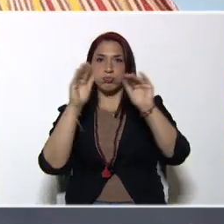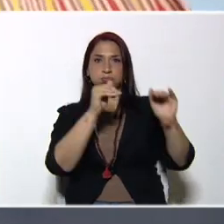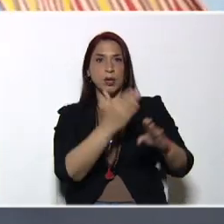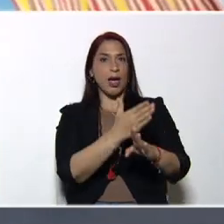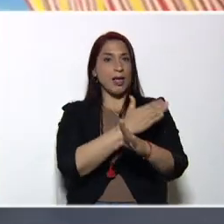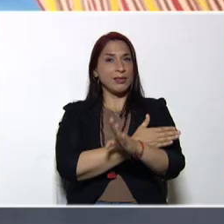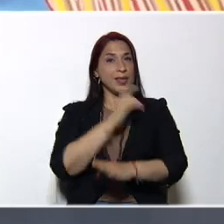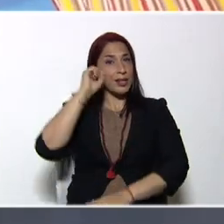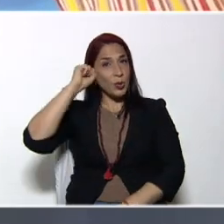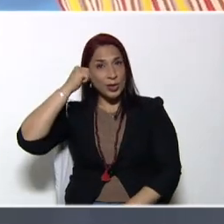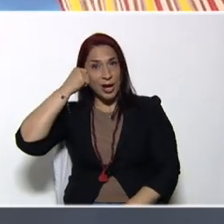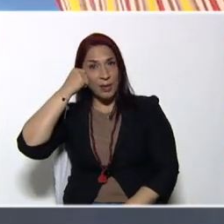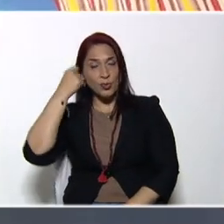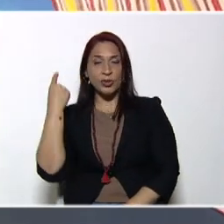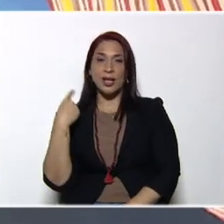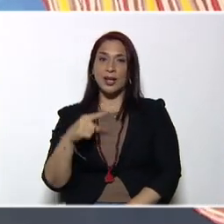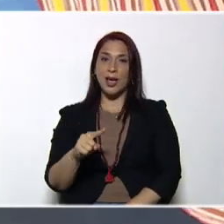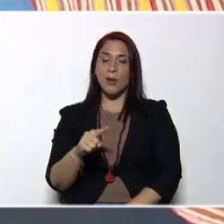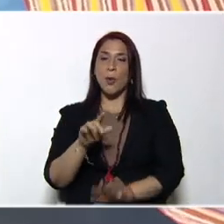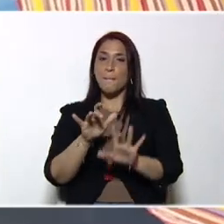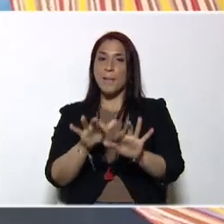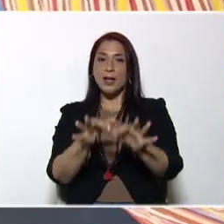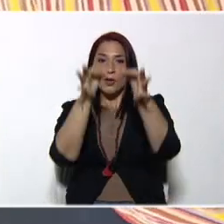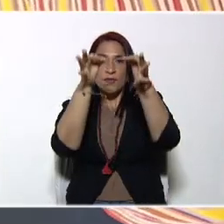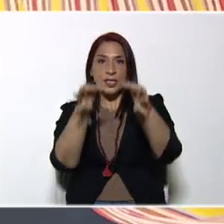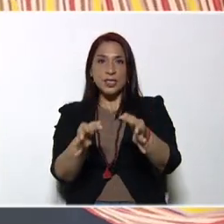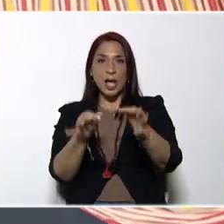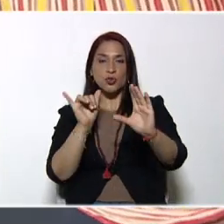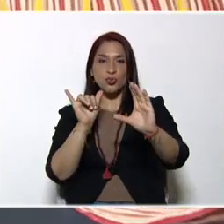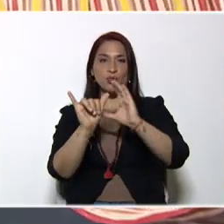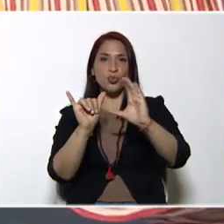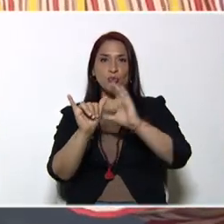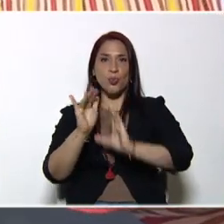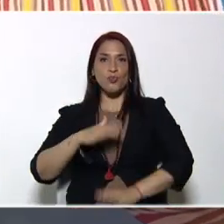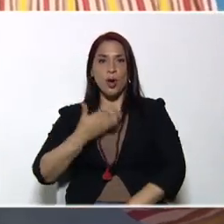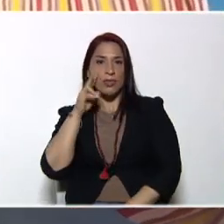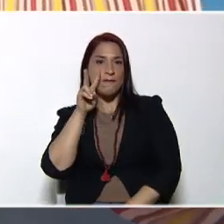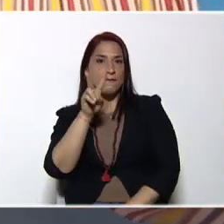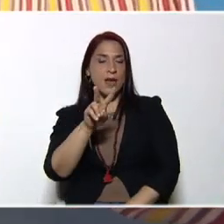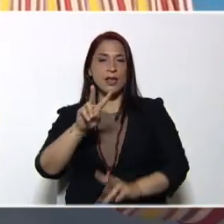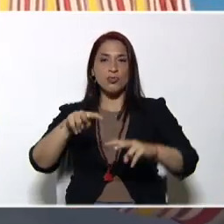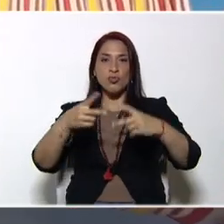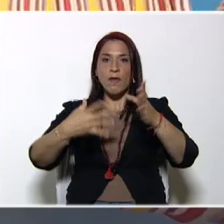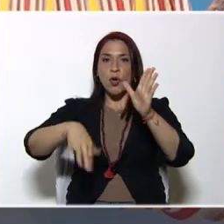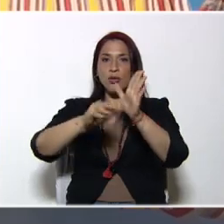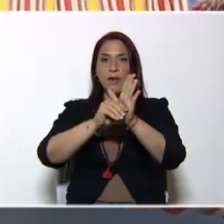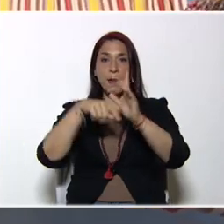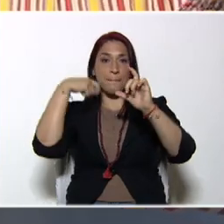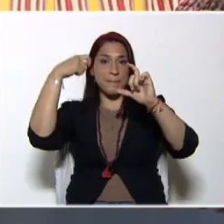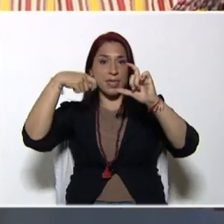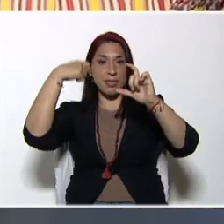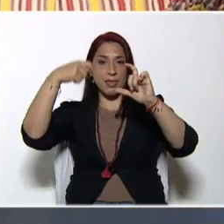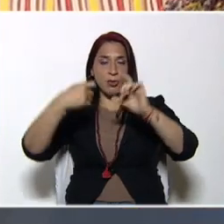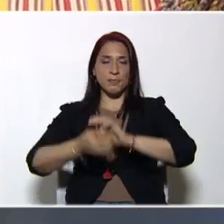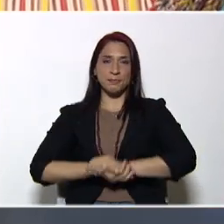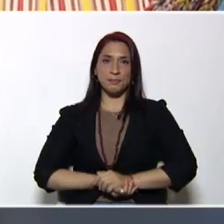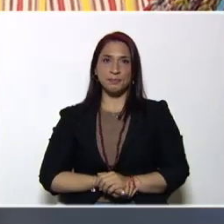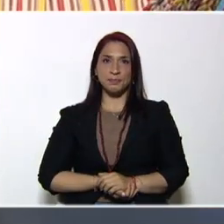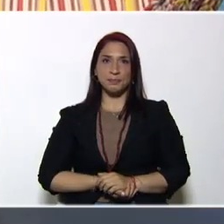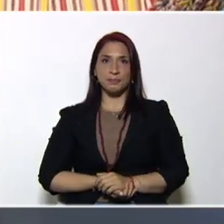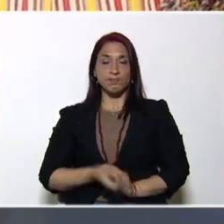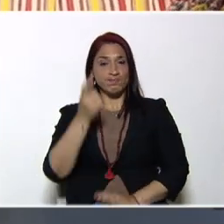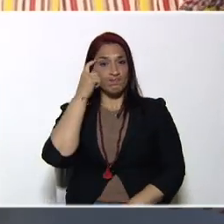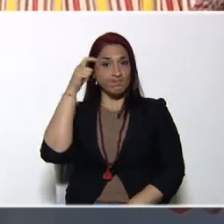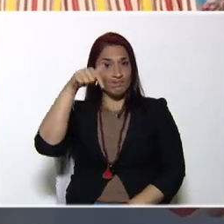te recordamos que tenemos una página oficial de YouTube donde puedes visualizar nuevamente la maravillosa clase que tuvimos